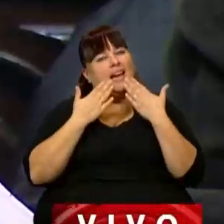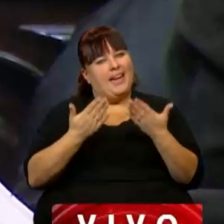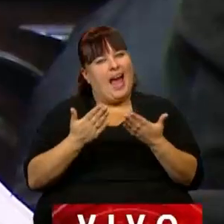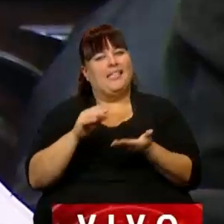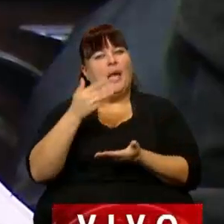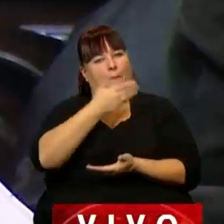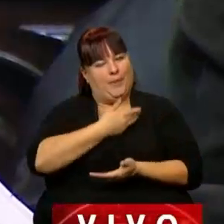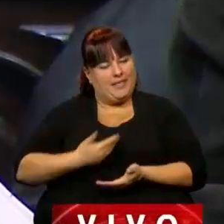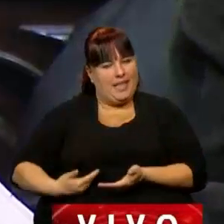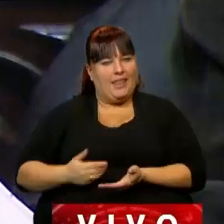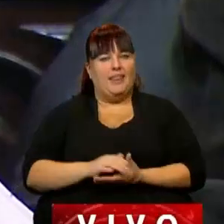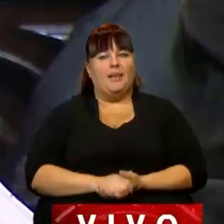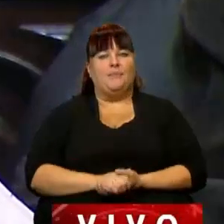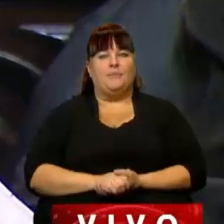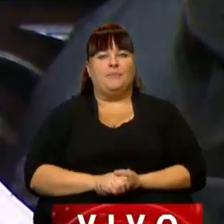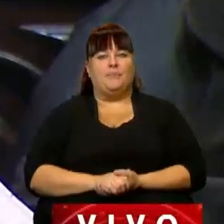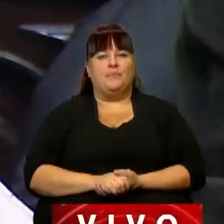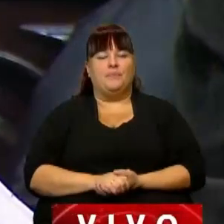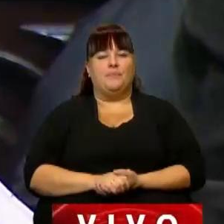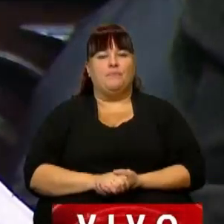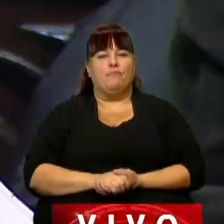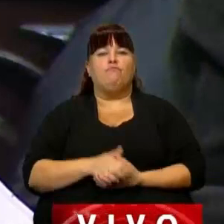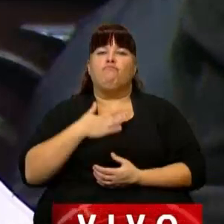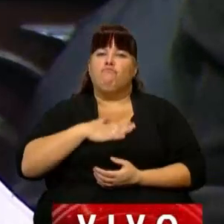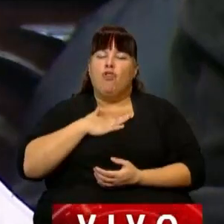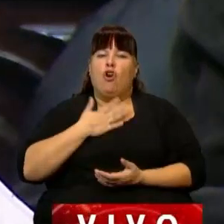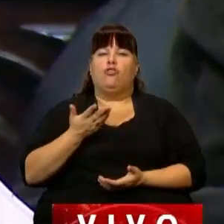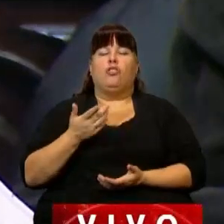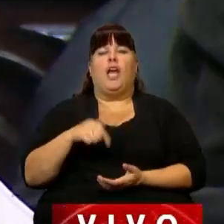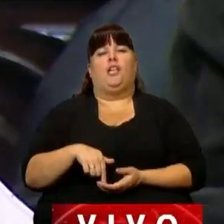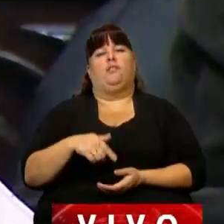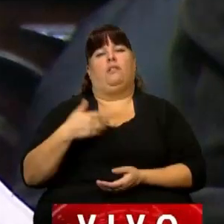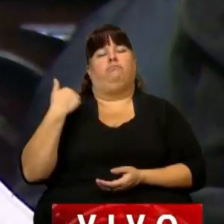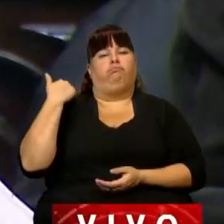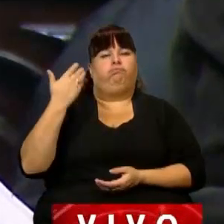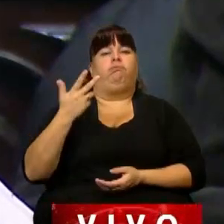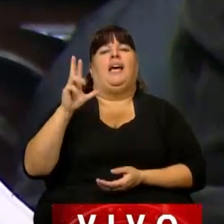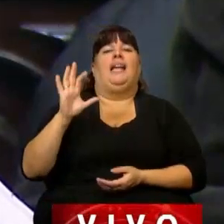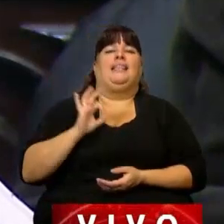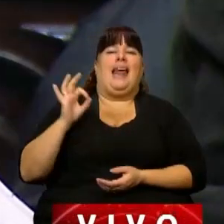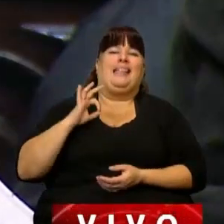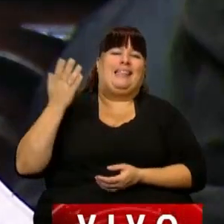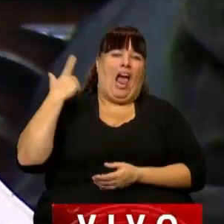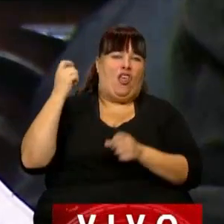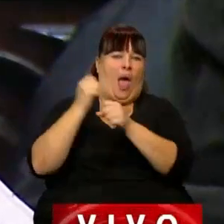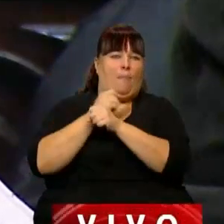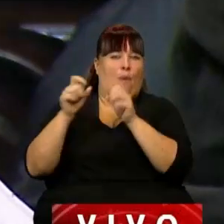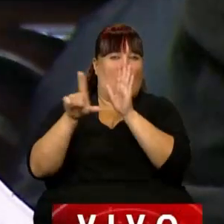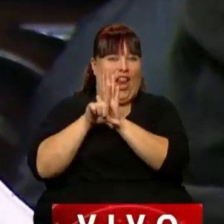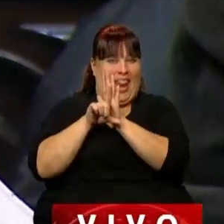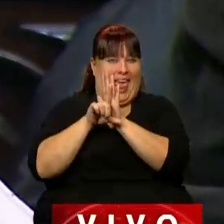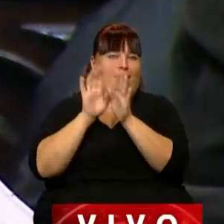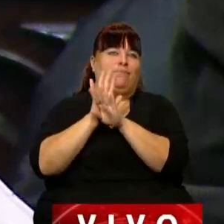Gracias, señor presidente. Celebro que después de 30 años de la sanción de